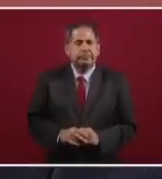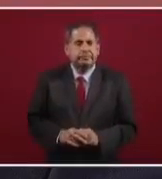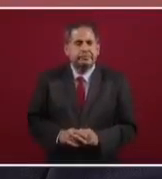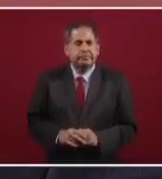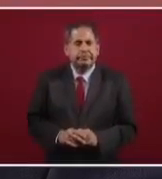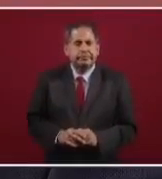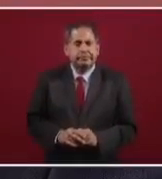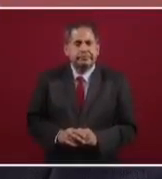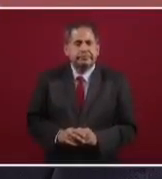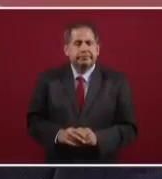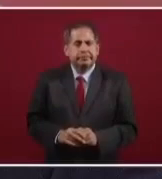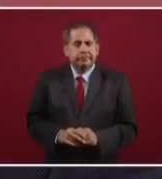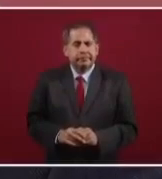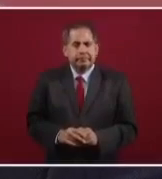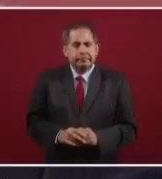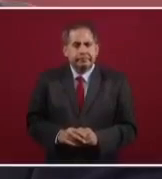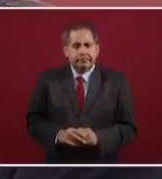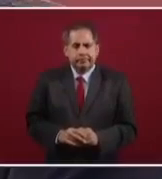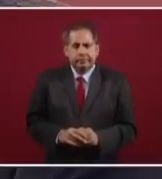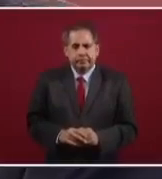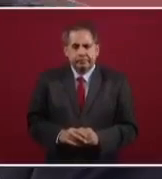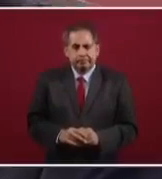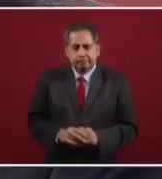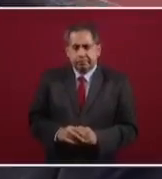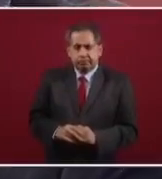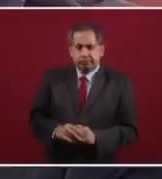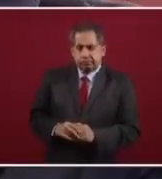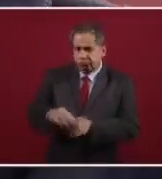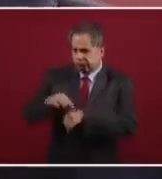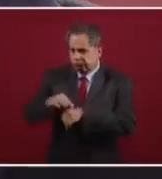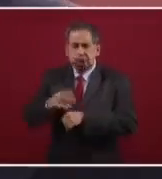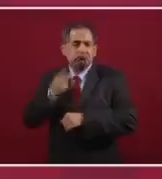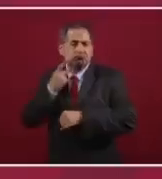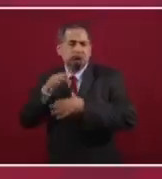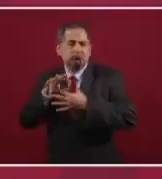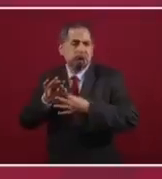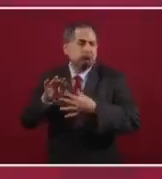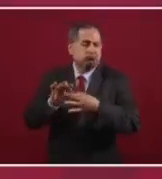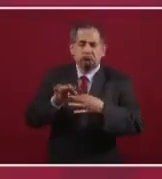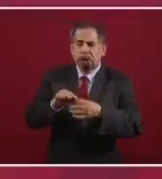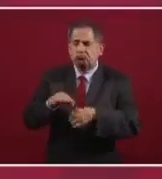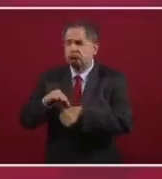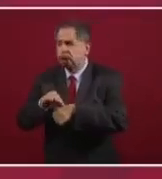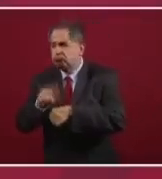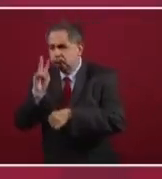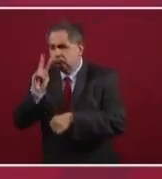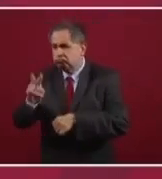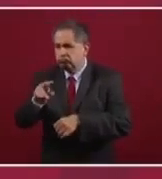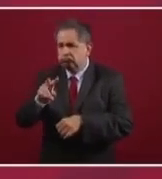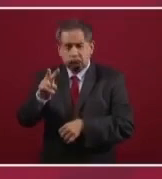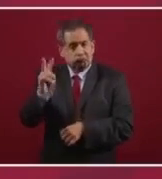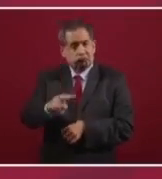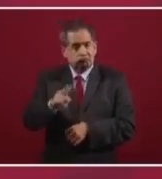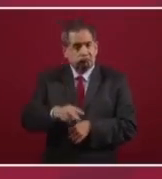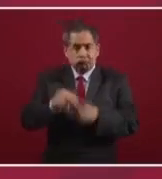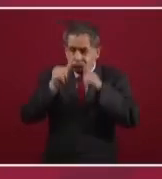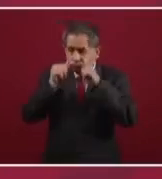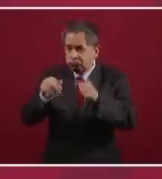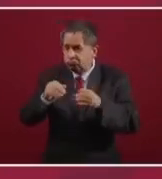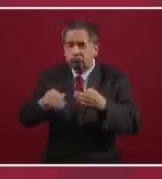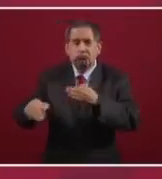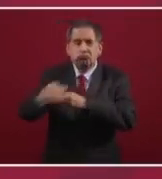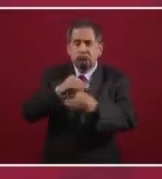llevar a los hechos una política que tome en cuenta a